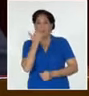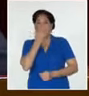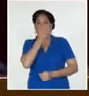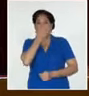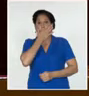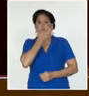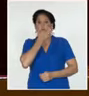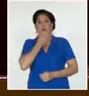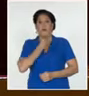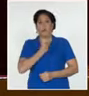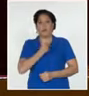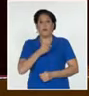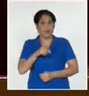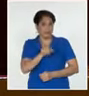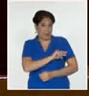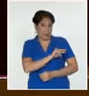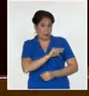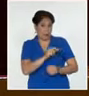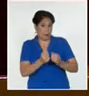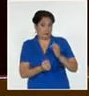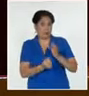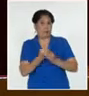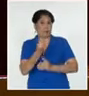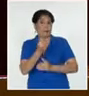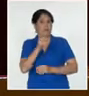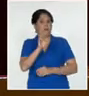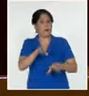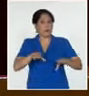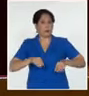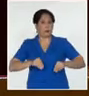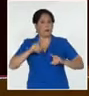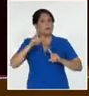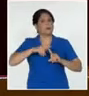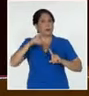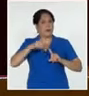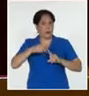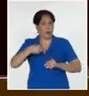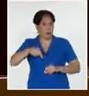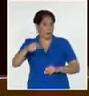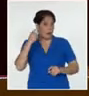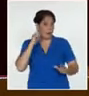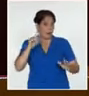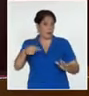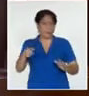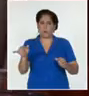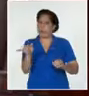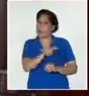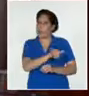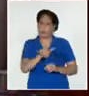a la dirección recién electa que deberá asumir las tareas del próximo periodo.